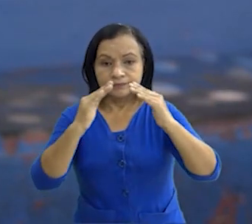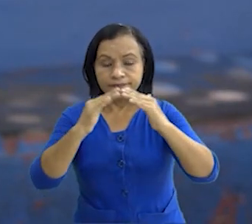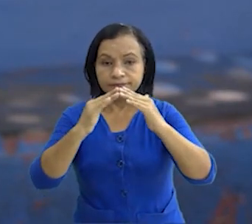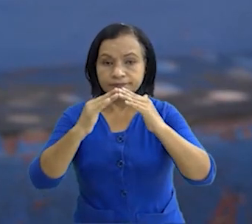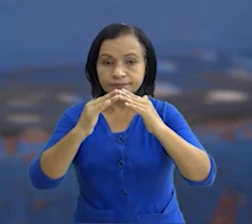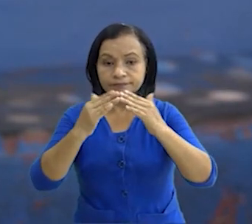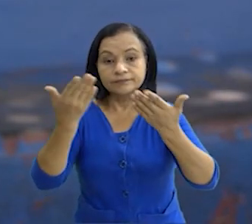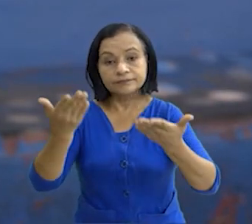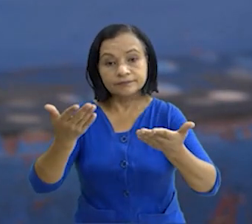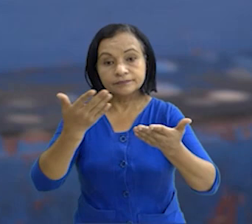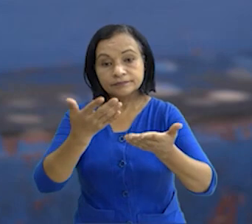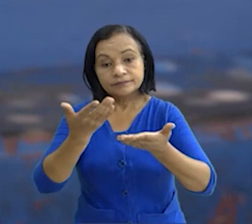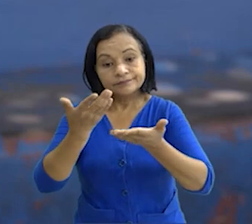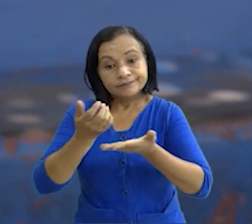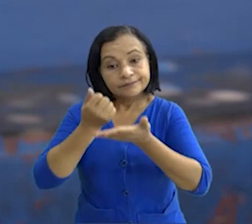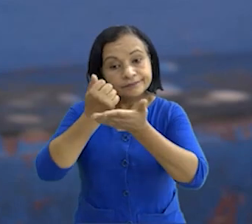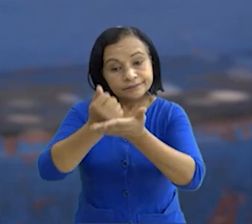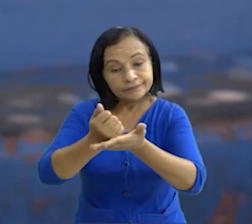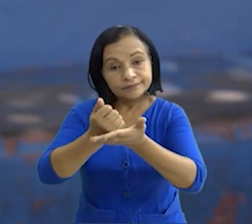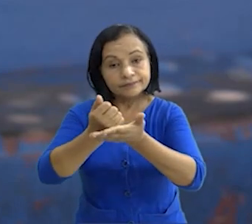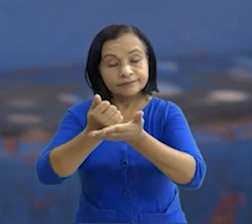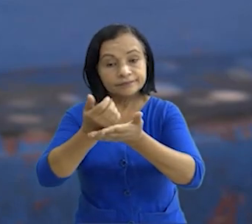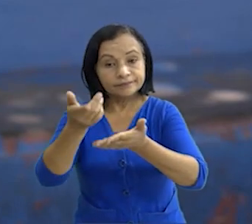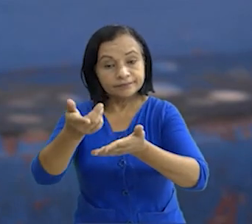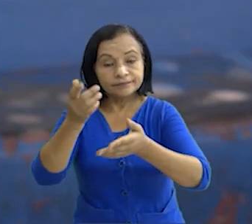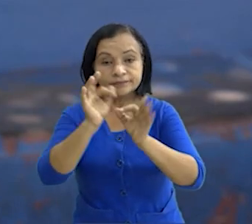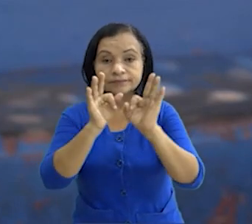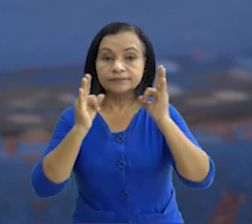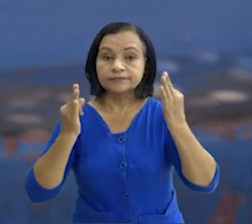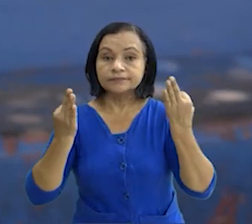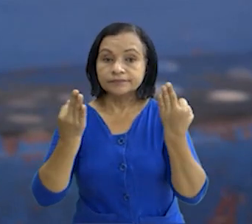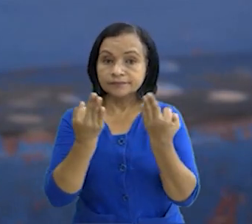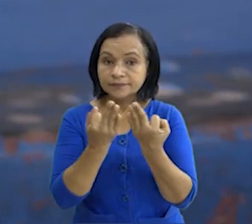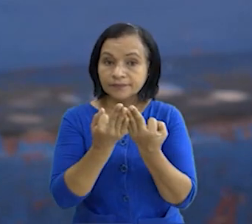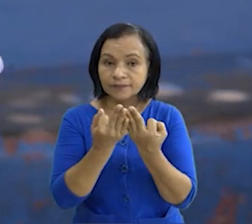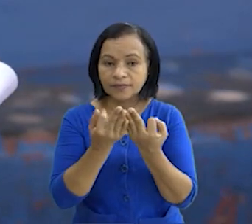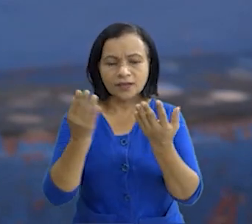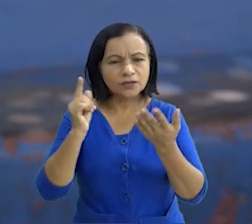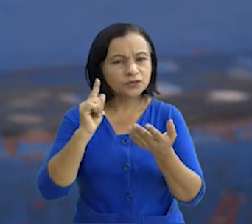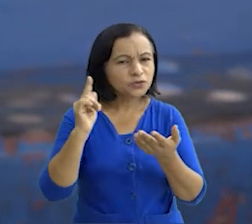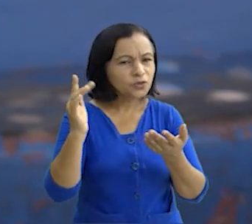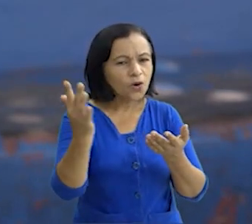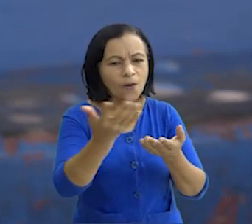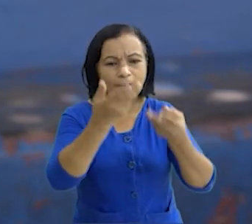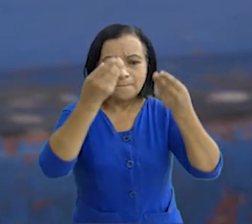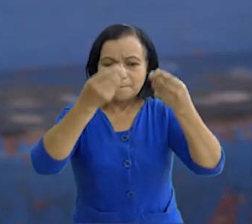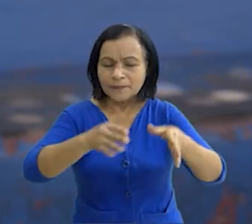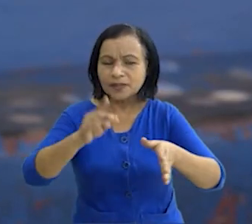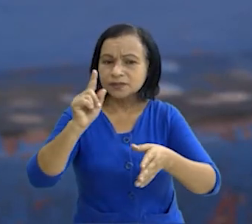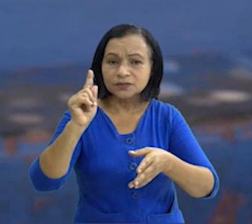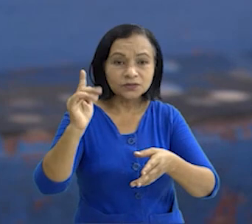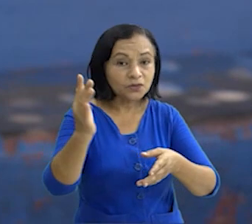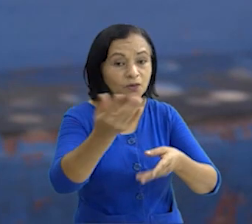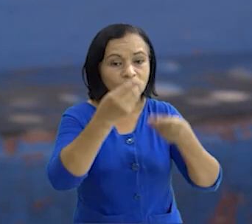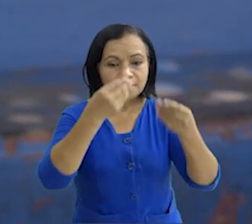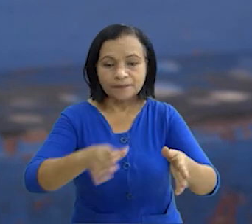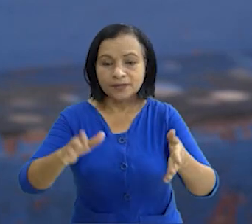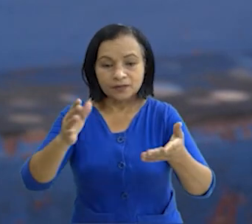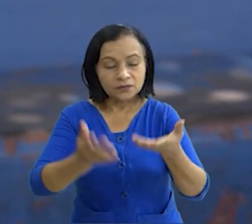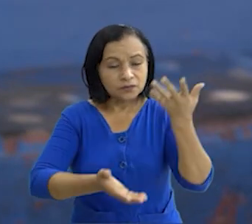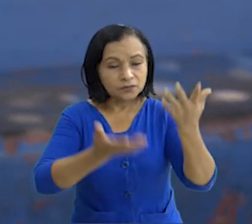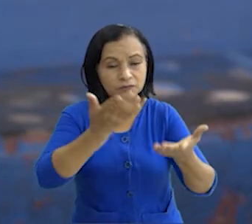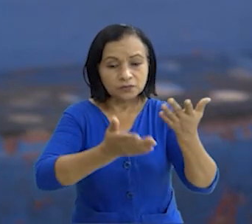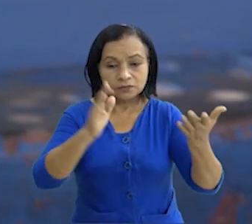le trató de paliar un poco, pues, el sufrimiento de la familia, y porque perdieron todo, absolutamente todo se consumió en el